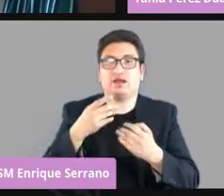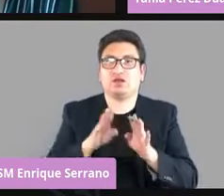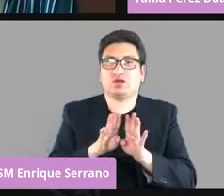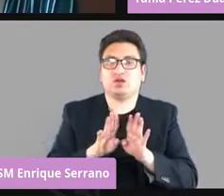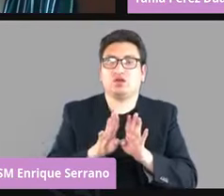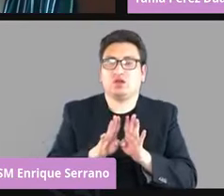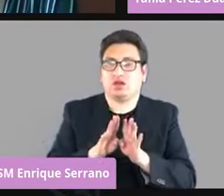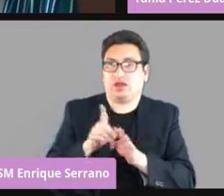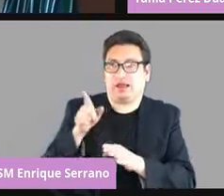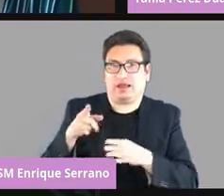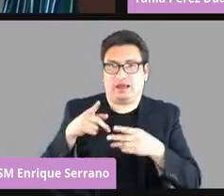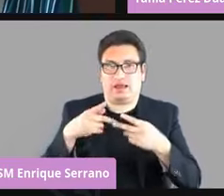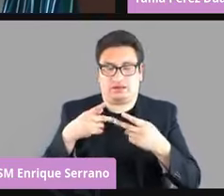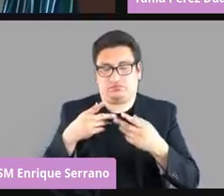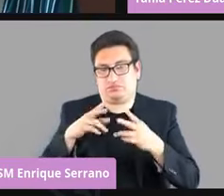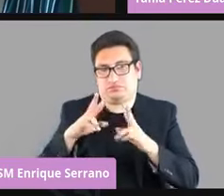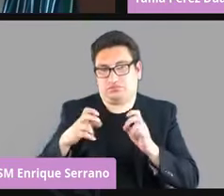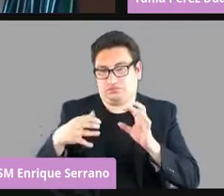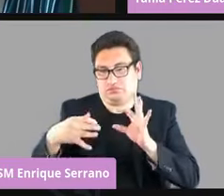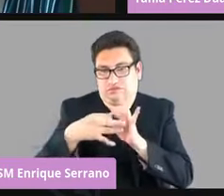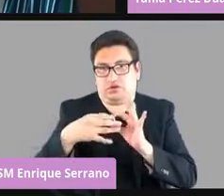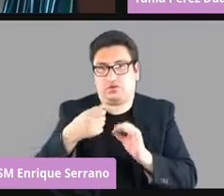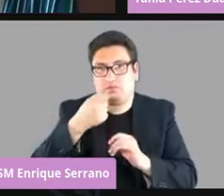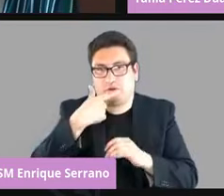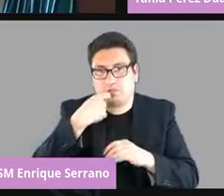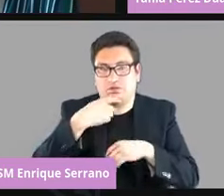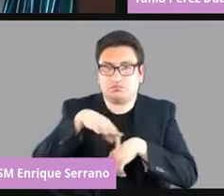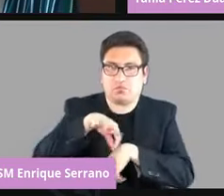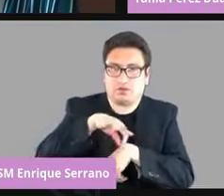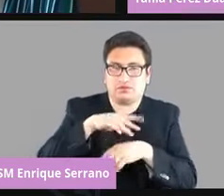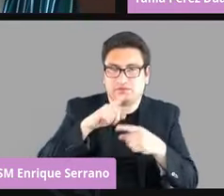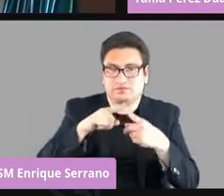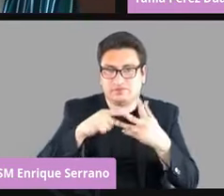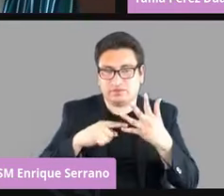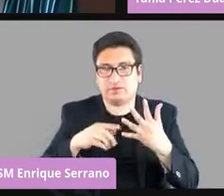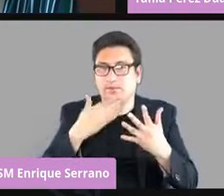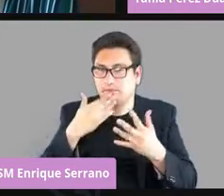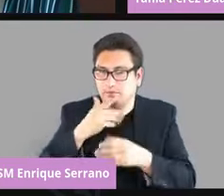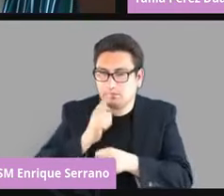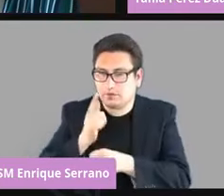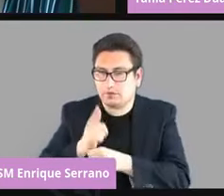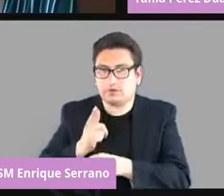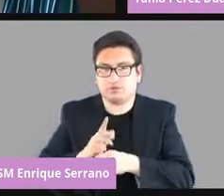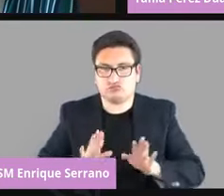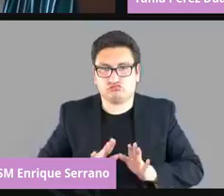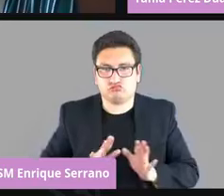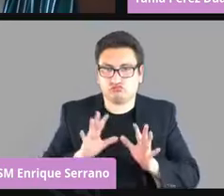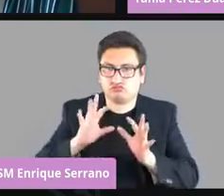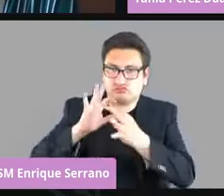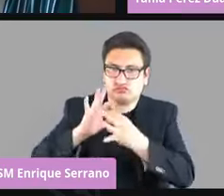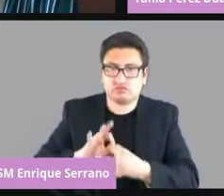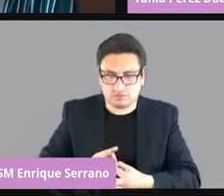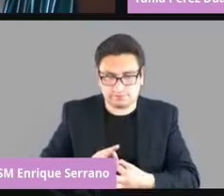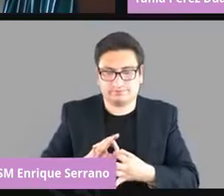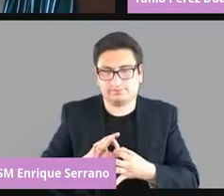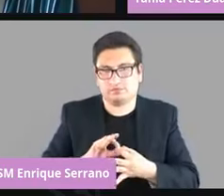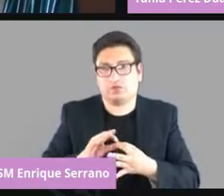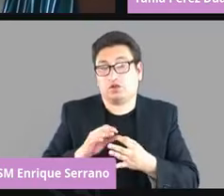bien, ahora sí que identificado y bien hechas las dosis y las mezcolanzas, si es